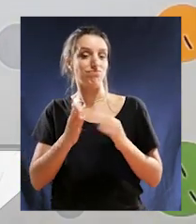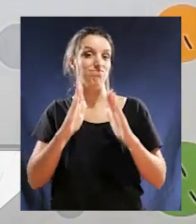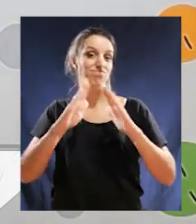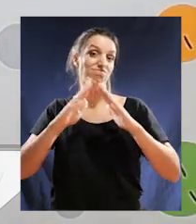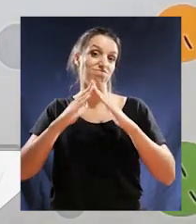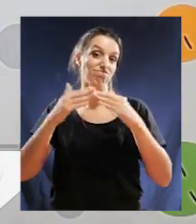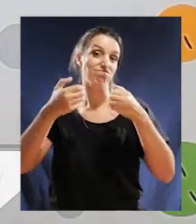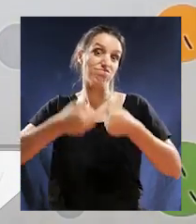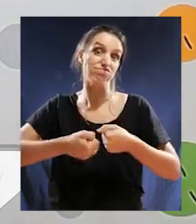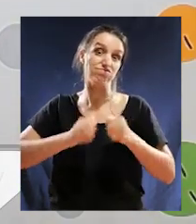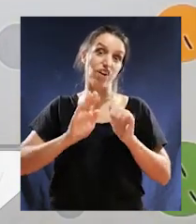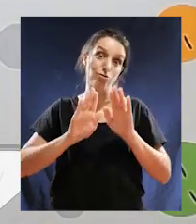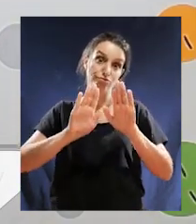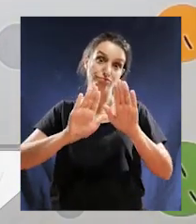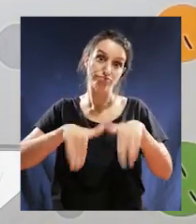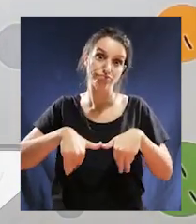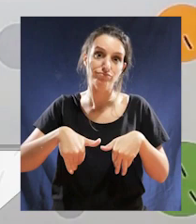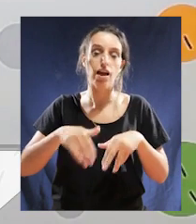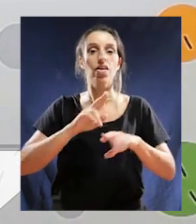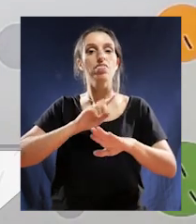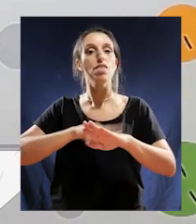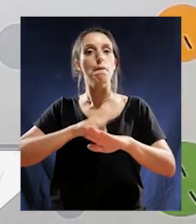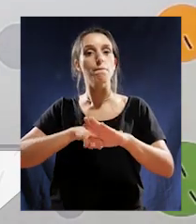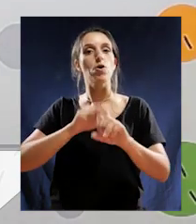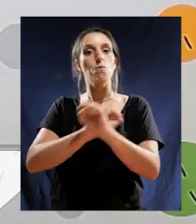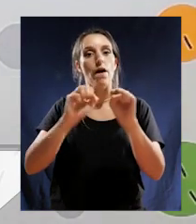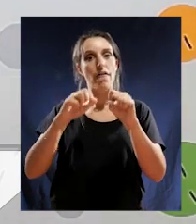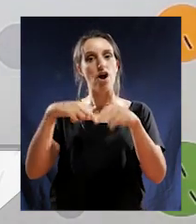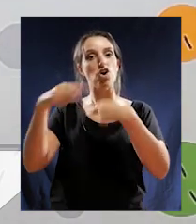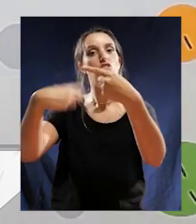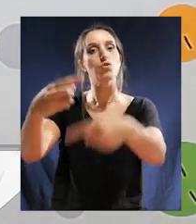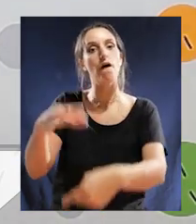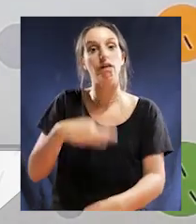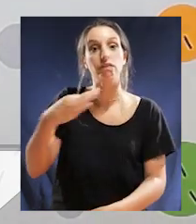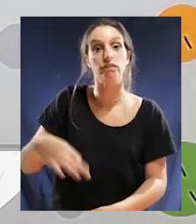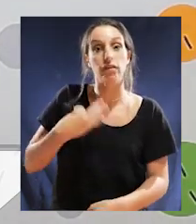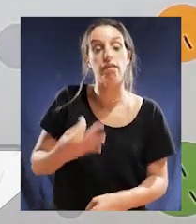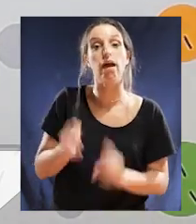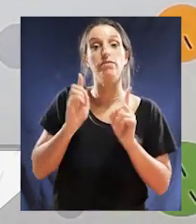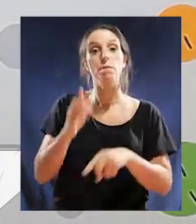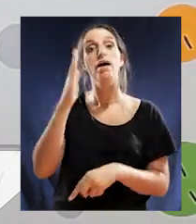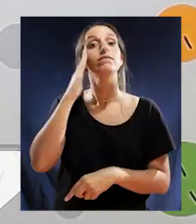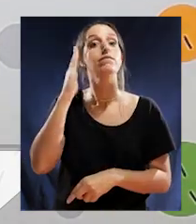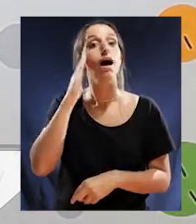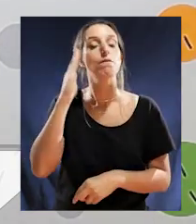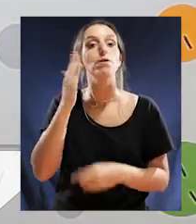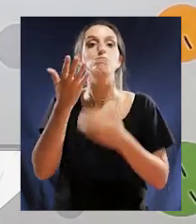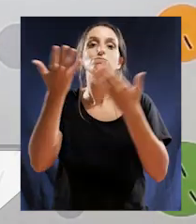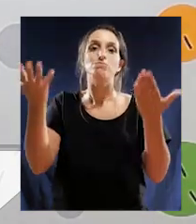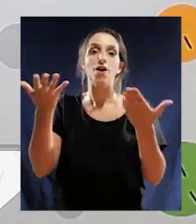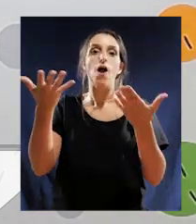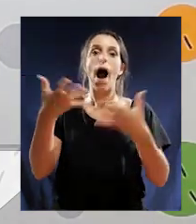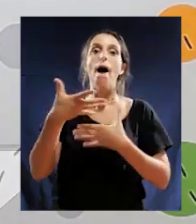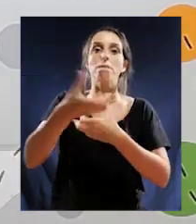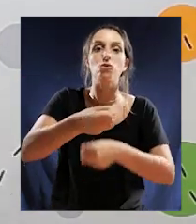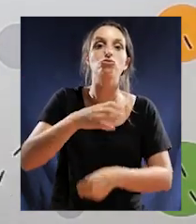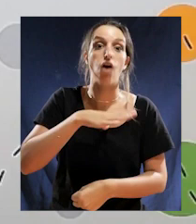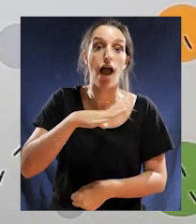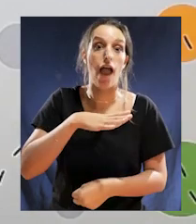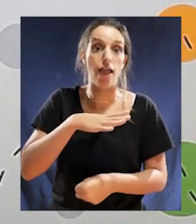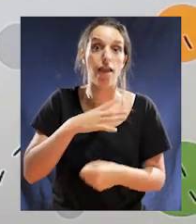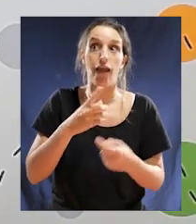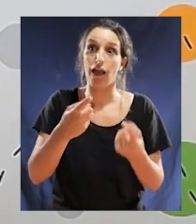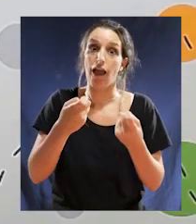confinamiento digámoslo así un tiempo que nos permita dar continuidad a la vida y saber qué bueno que encontramos los apoyos necesarios